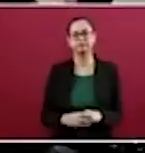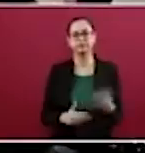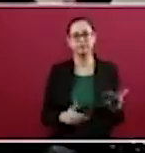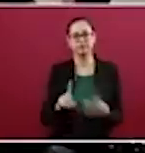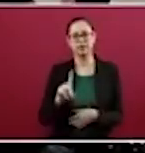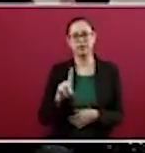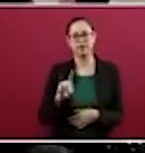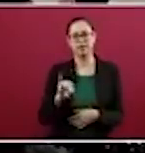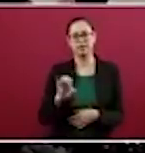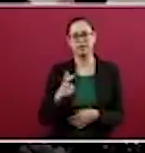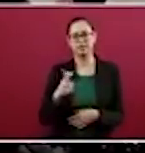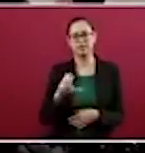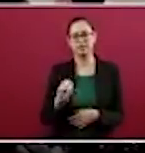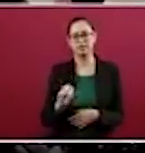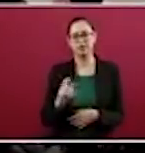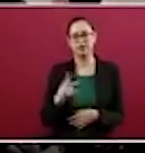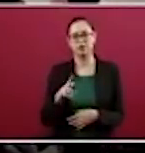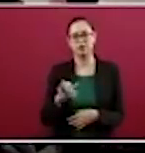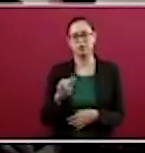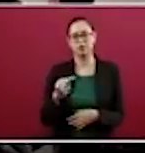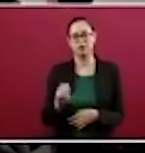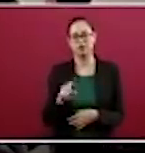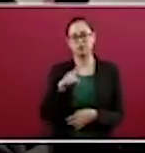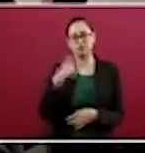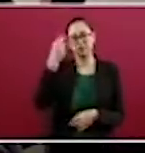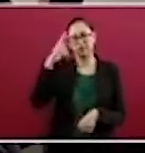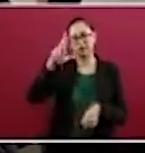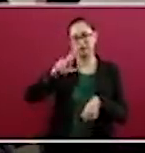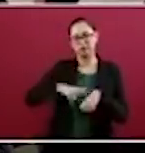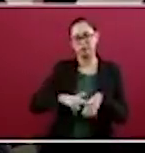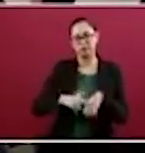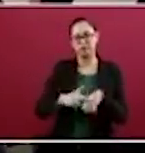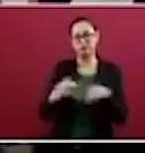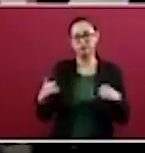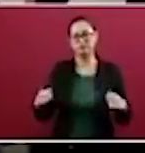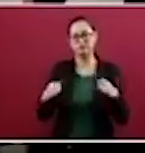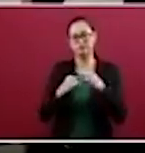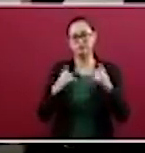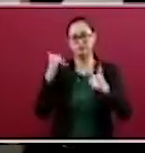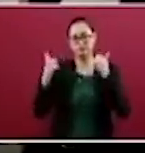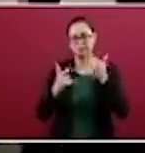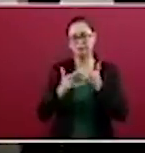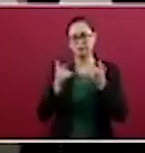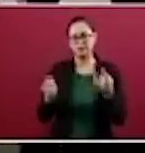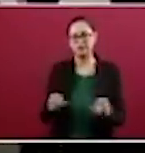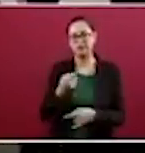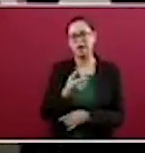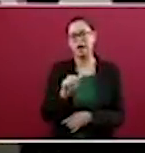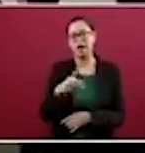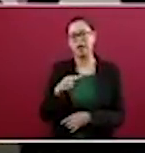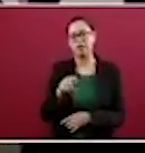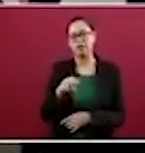Diego Prieto, director del Instituto Nacional de Antropología e Historia, Antonio Mesa, el director general